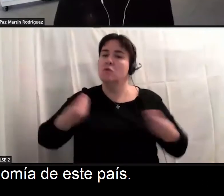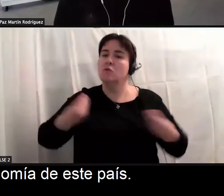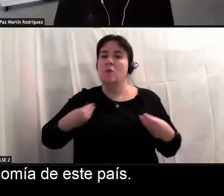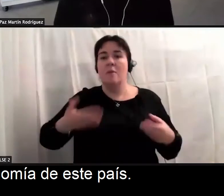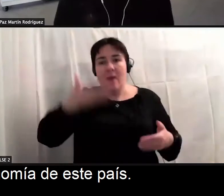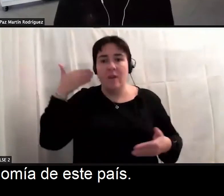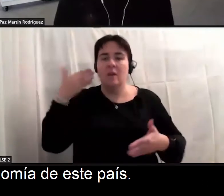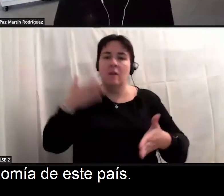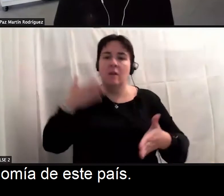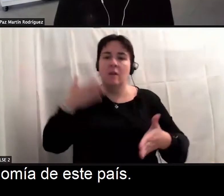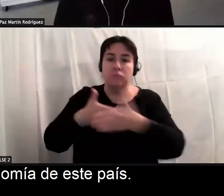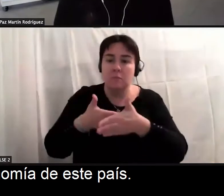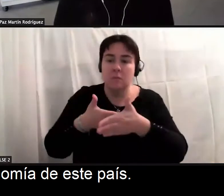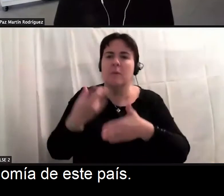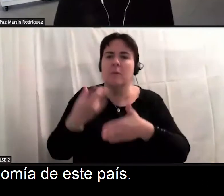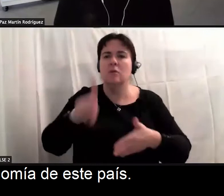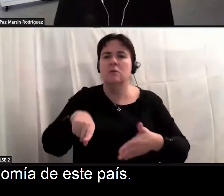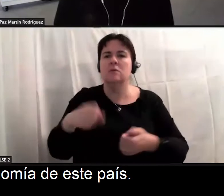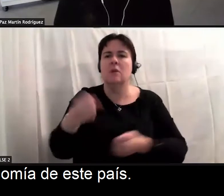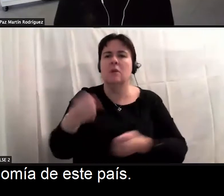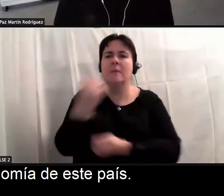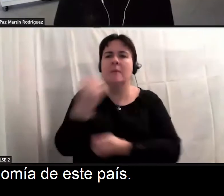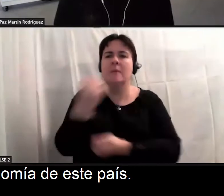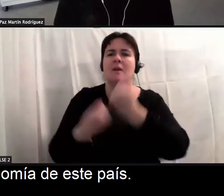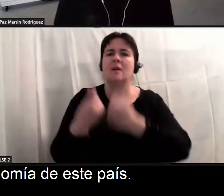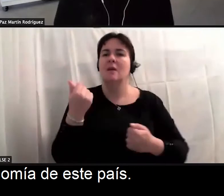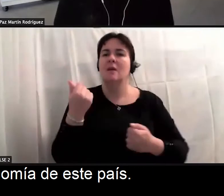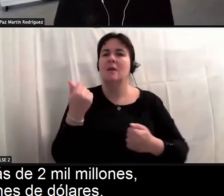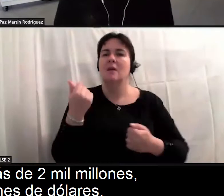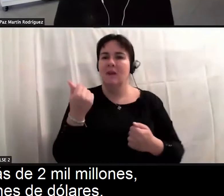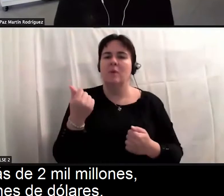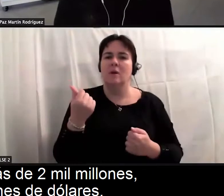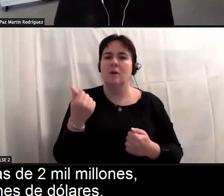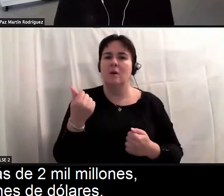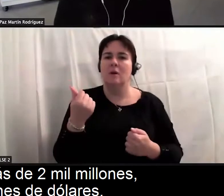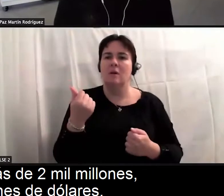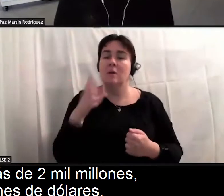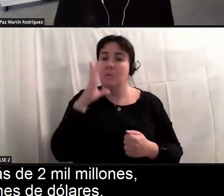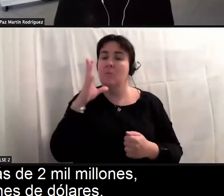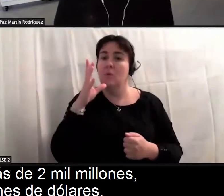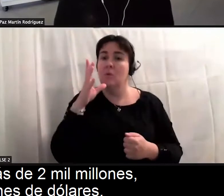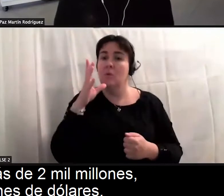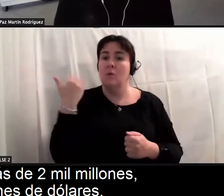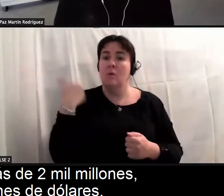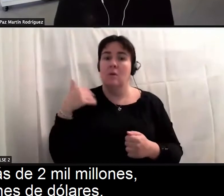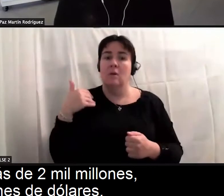la economía y el bienestar del país. Está calculado que más de